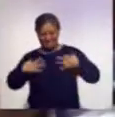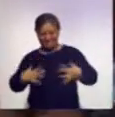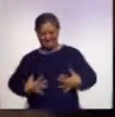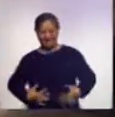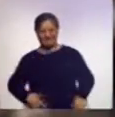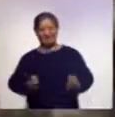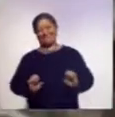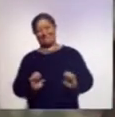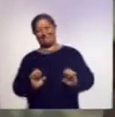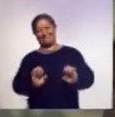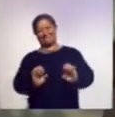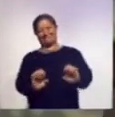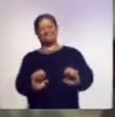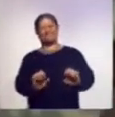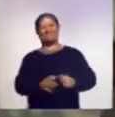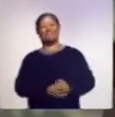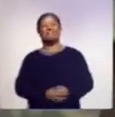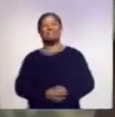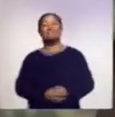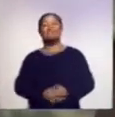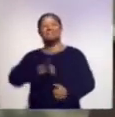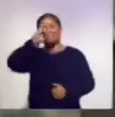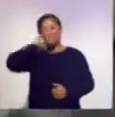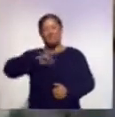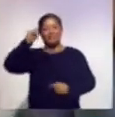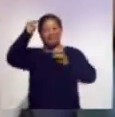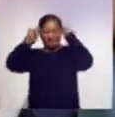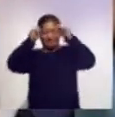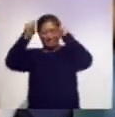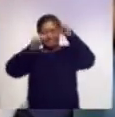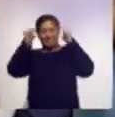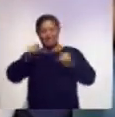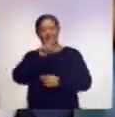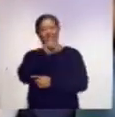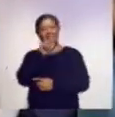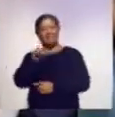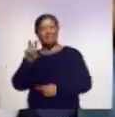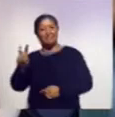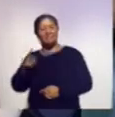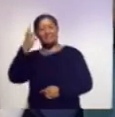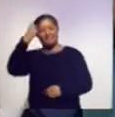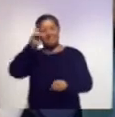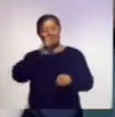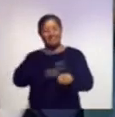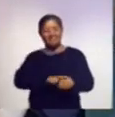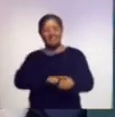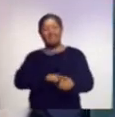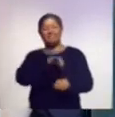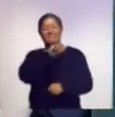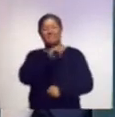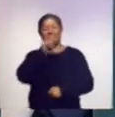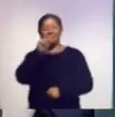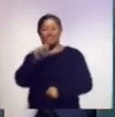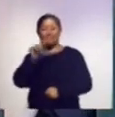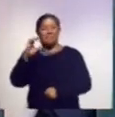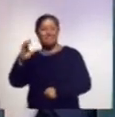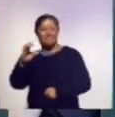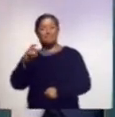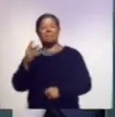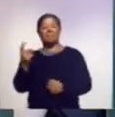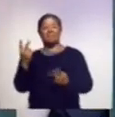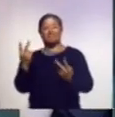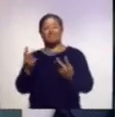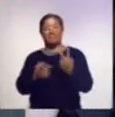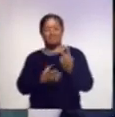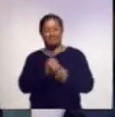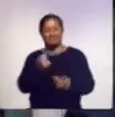mejores galas. La secretaria de Turismo, Anabel Alvarado Varela, acompañada por el director general del Instituto Tlaxcalteca de la Cultura, Juan